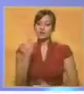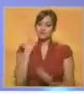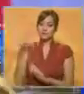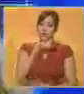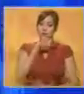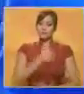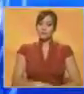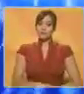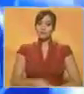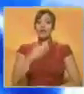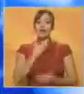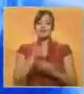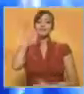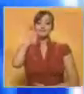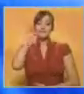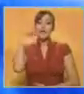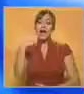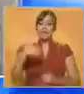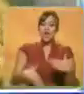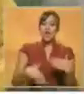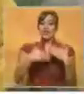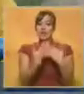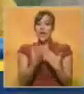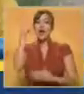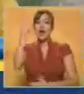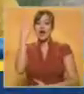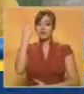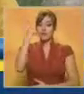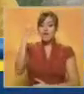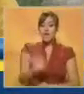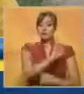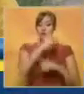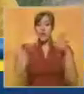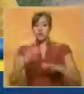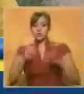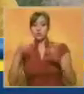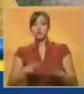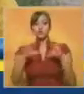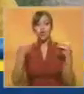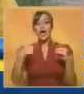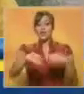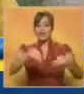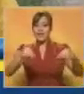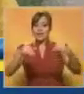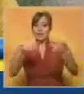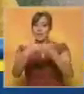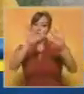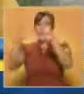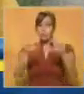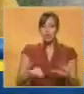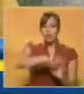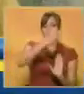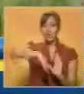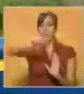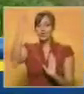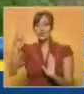Adelante, Javier. Sí, gracias. En efecto, durante la madrugada y el día ha llovido en todo el estado. Un derrumbe se mantiene activo en el sector de